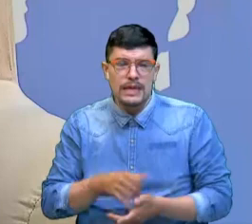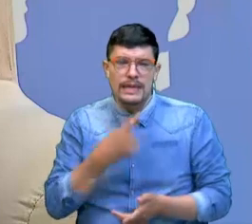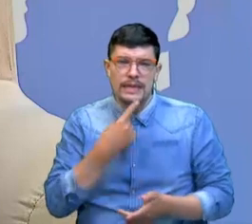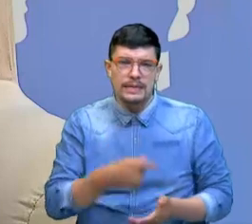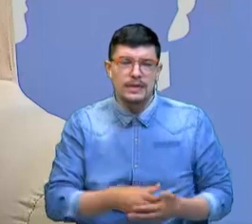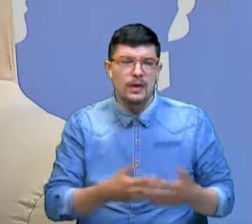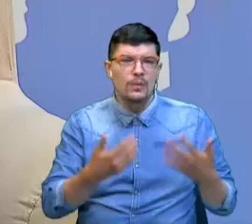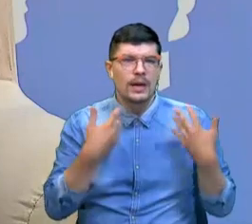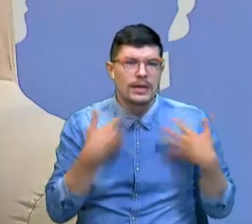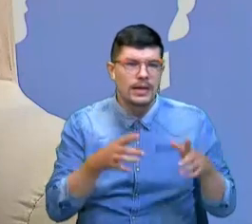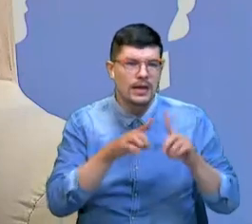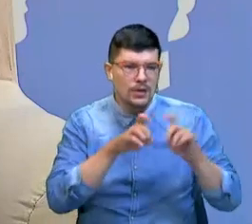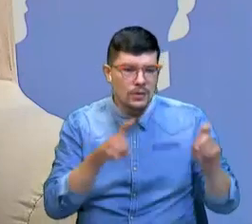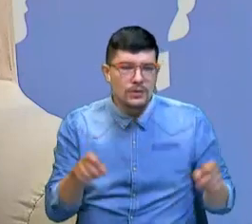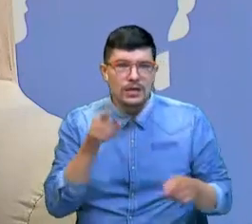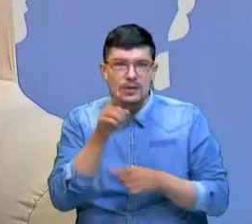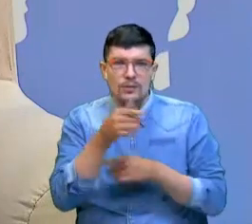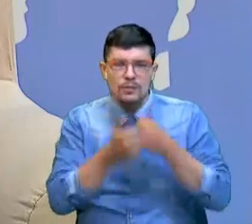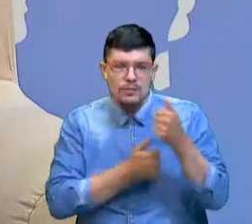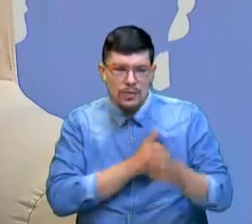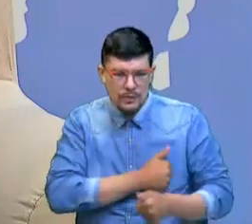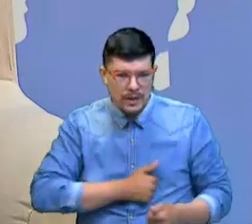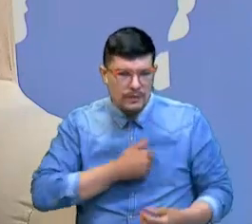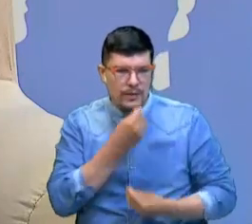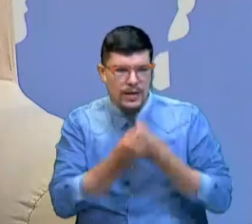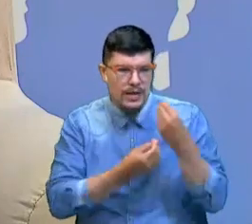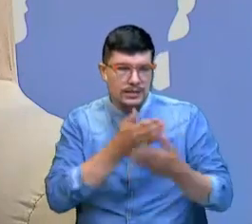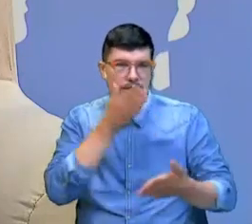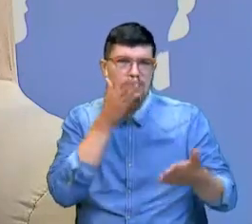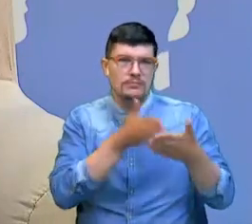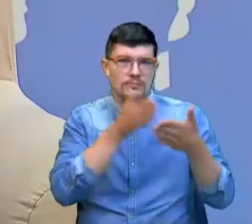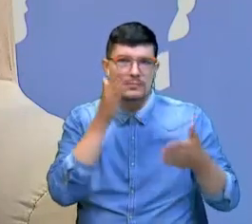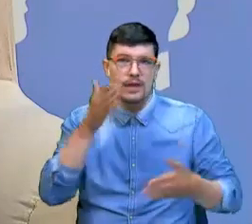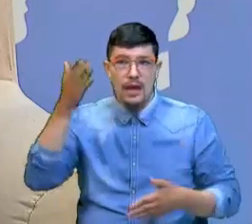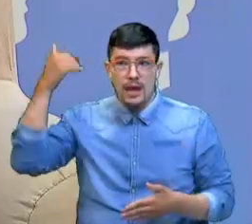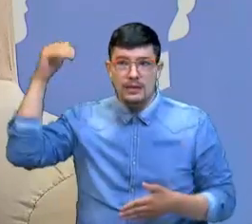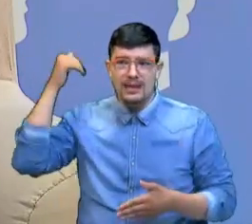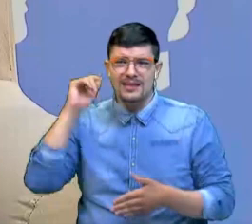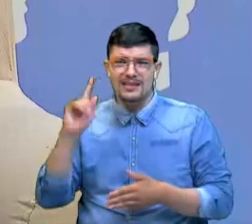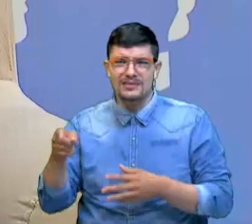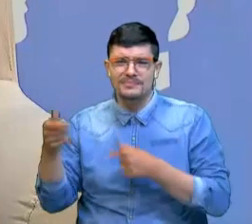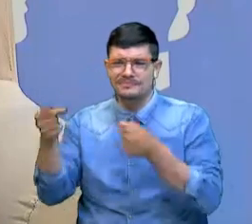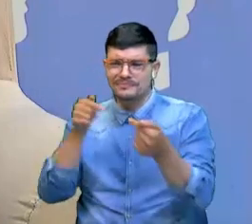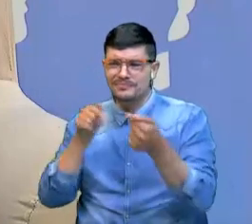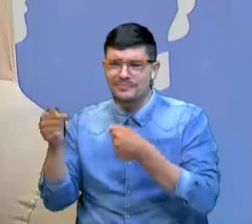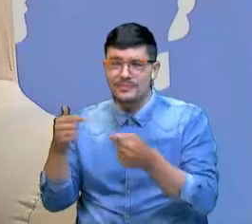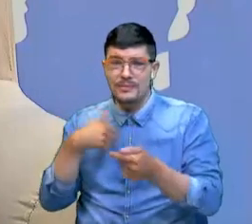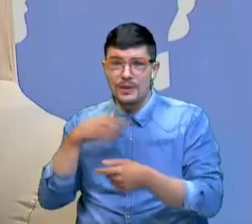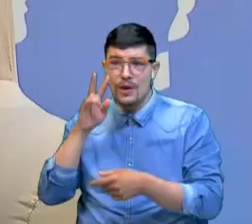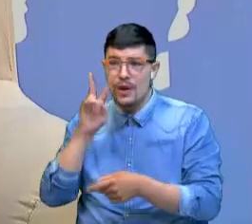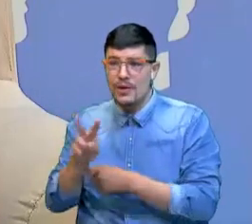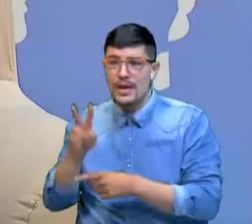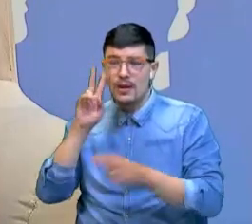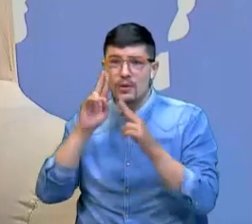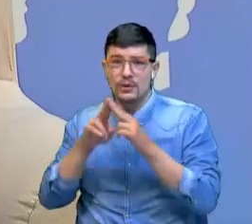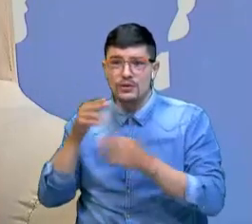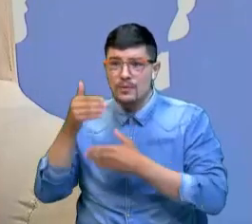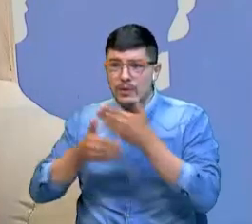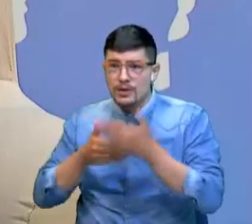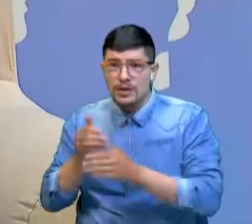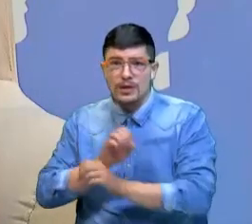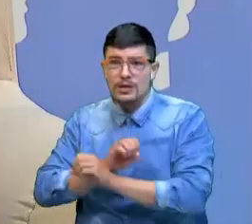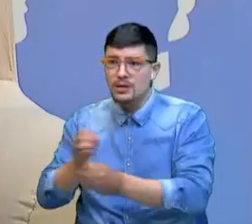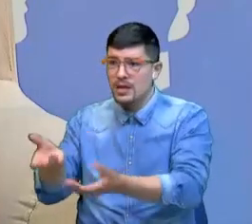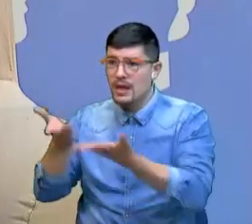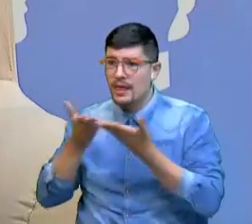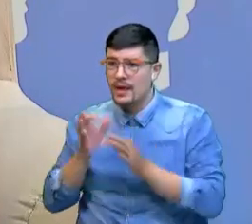mire, cualquier cosa, pues vayan a un proceso. Antes esto era una gran discusión porque uno se encontraba procesos donde no le entregaban a